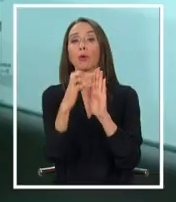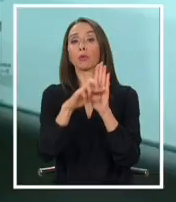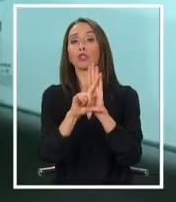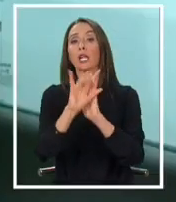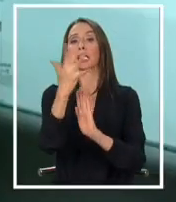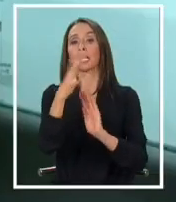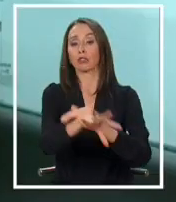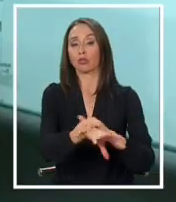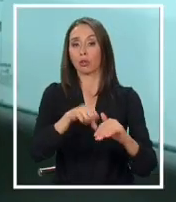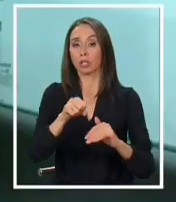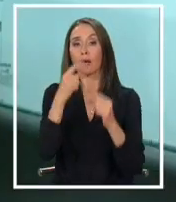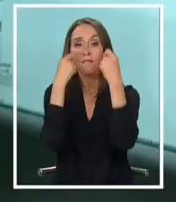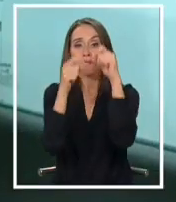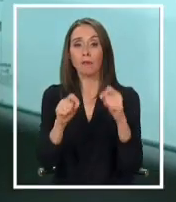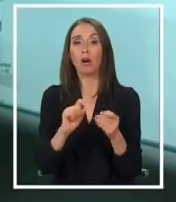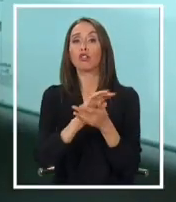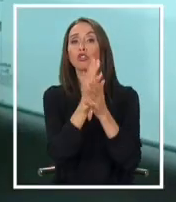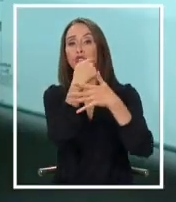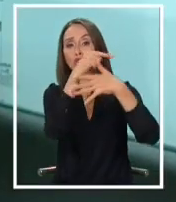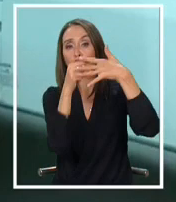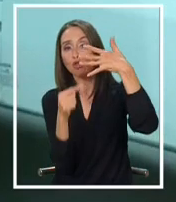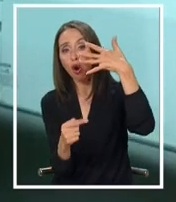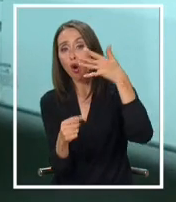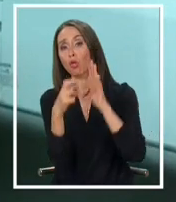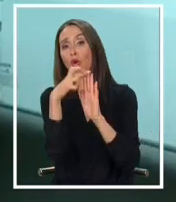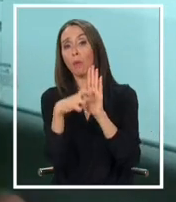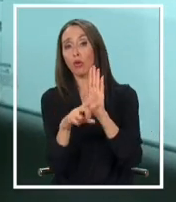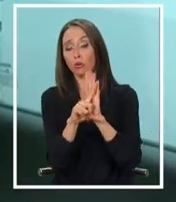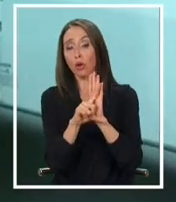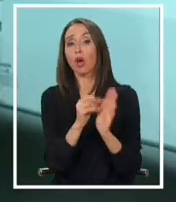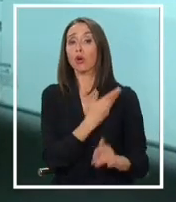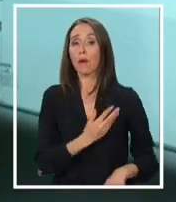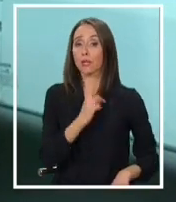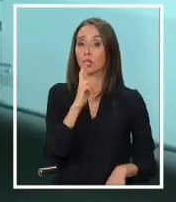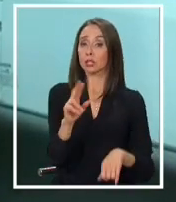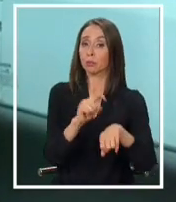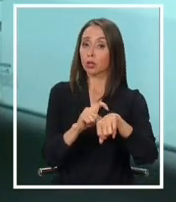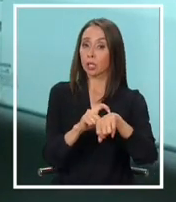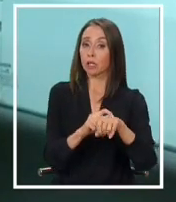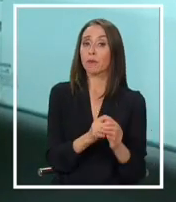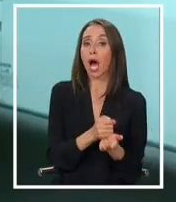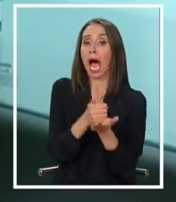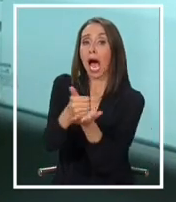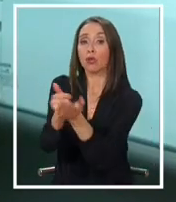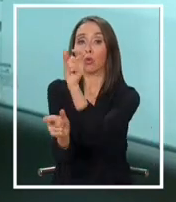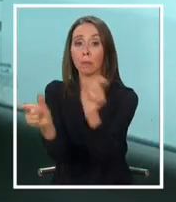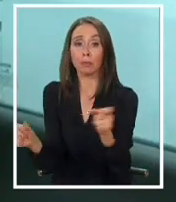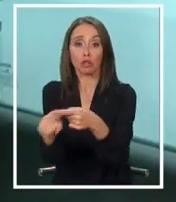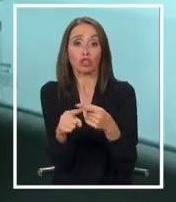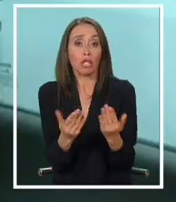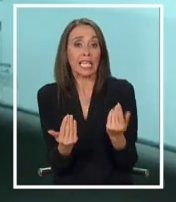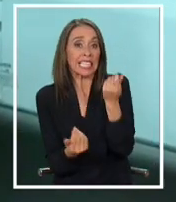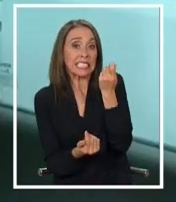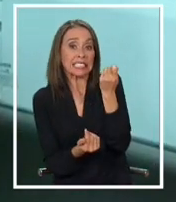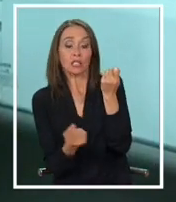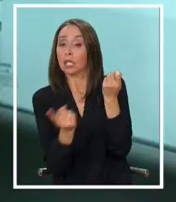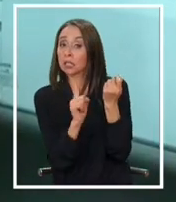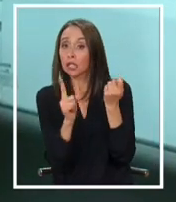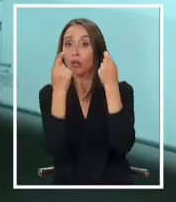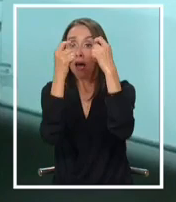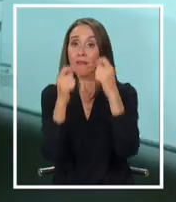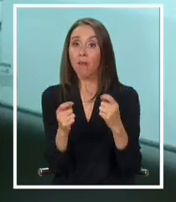retiro. Vamos a evaluar todos los proyectos para ver si el gobierno llega oportunamente con la ayuda social que se requiere. Si no, vamos a